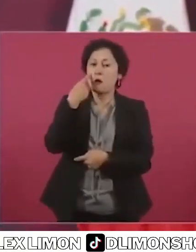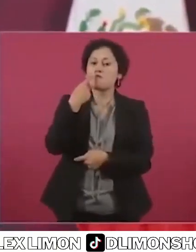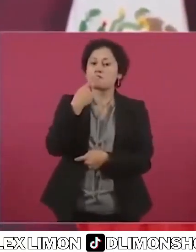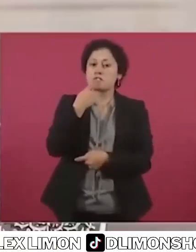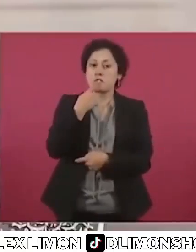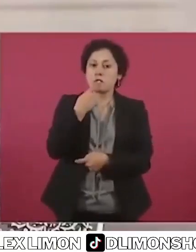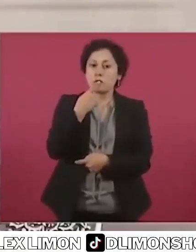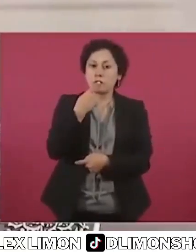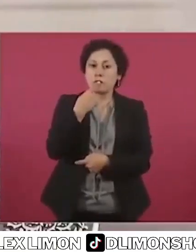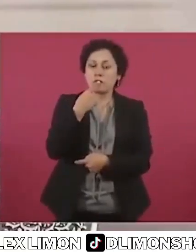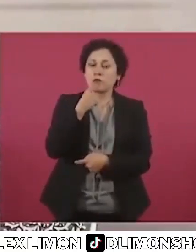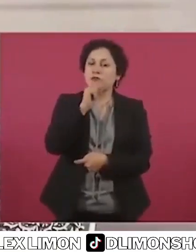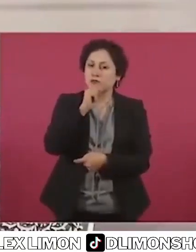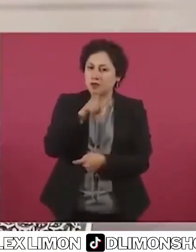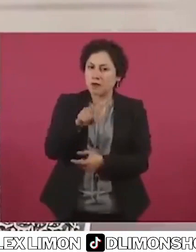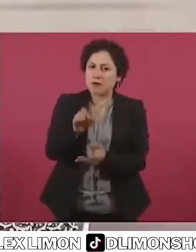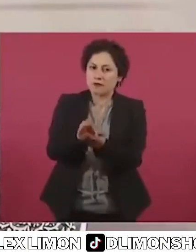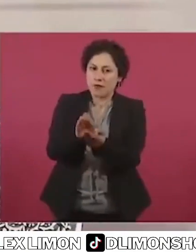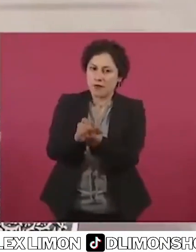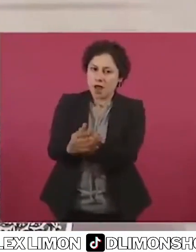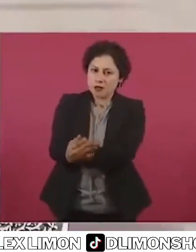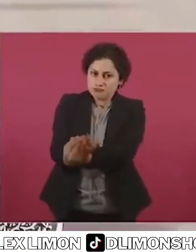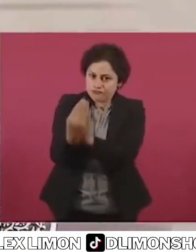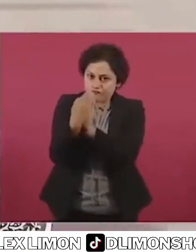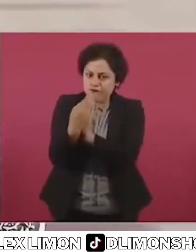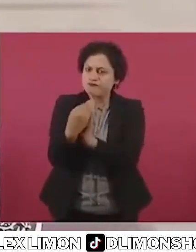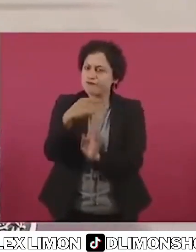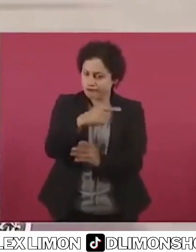una guajolota Sí este